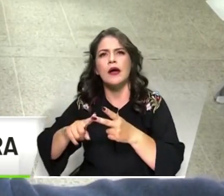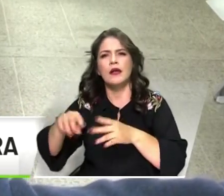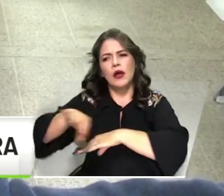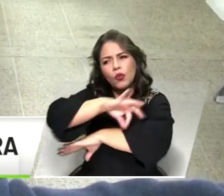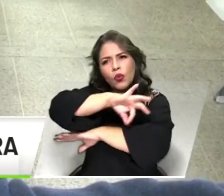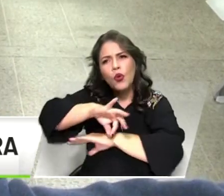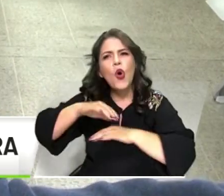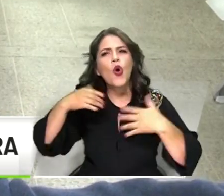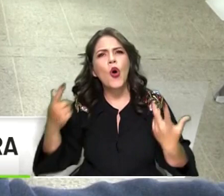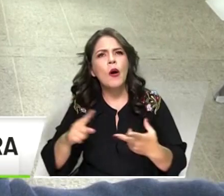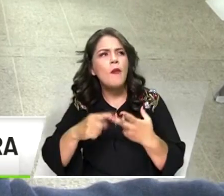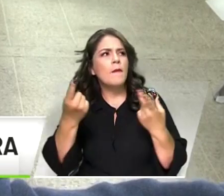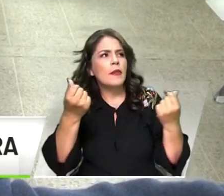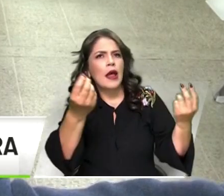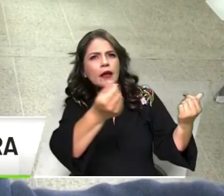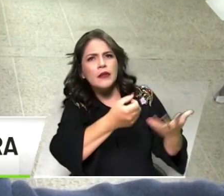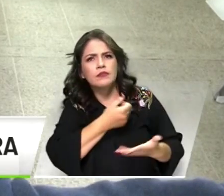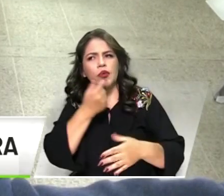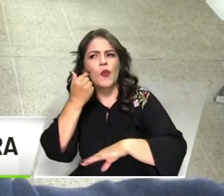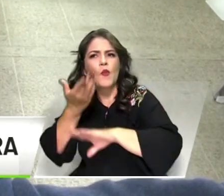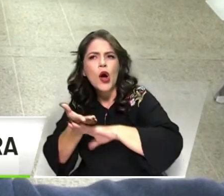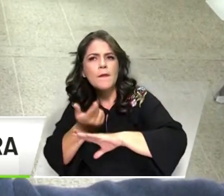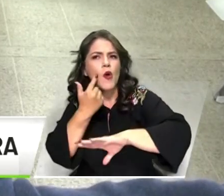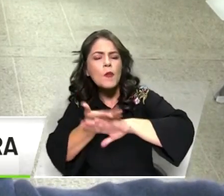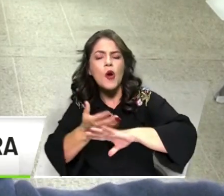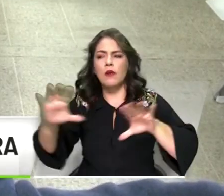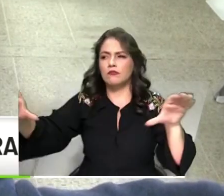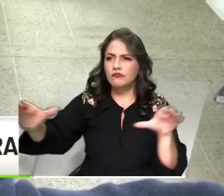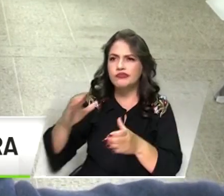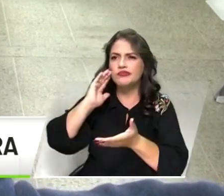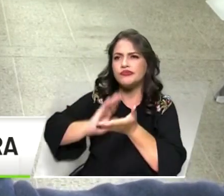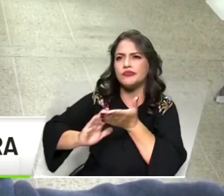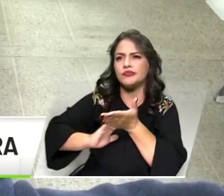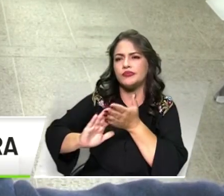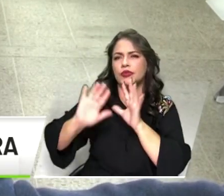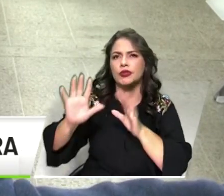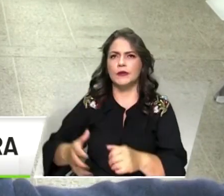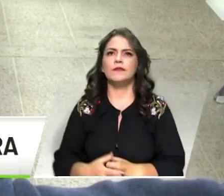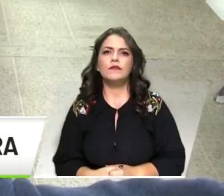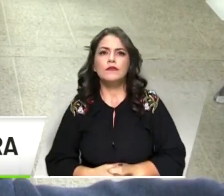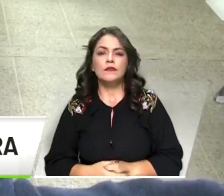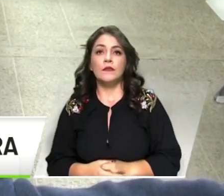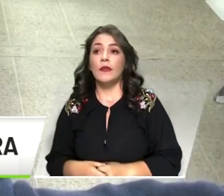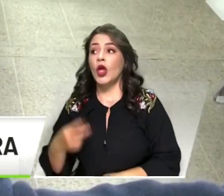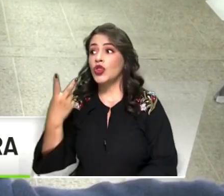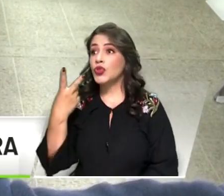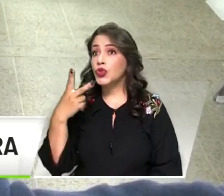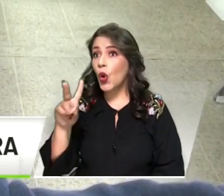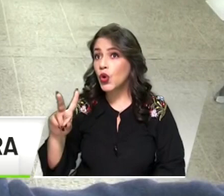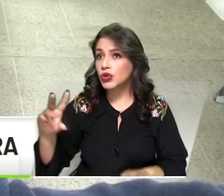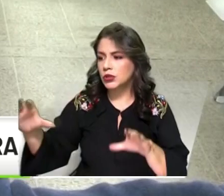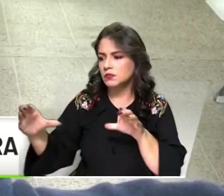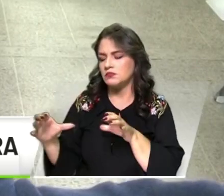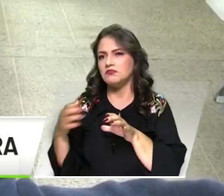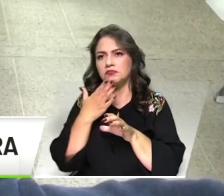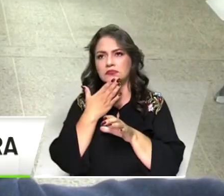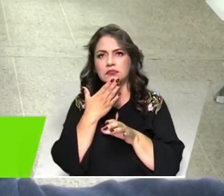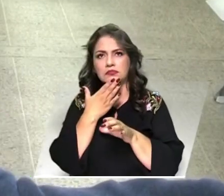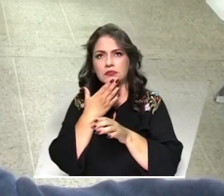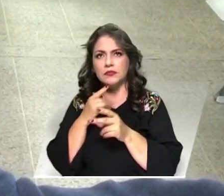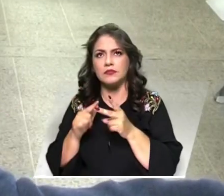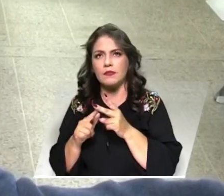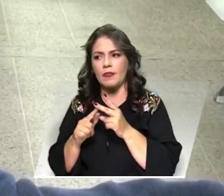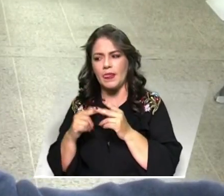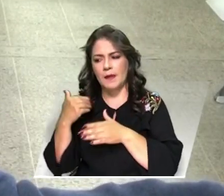diferentes fuentes de financiación, ellos nos proponen diferentes fuentes de financiación, entonces esos 12 que han sido los más maduros, tanto en diseños